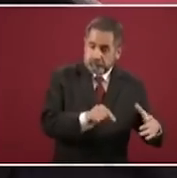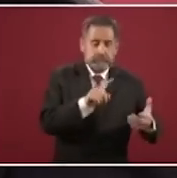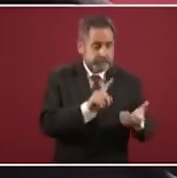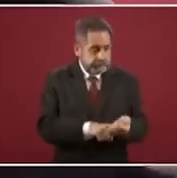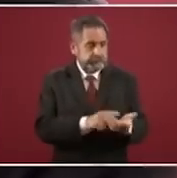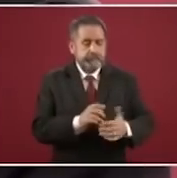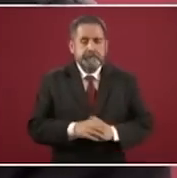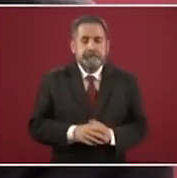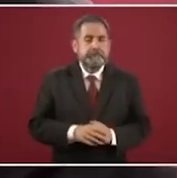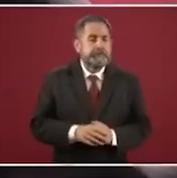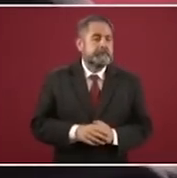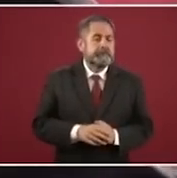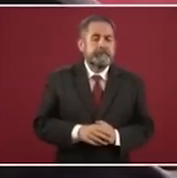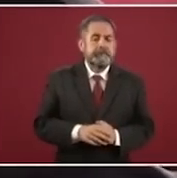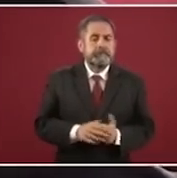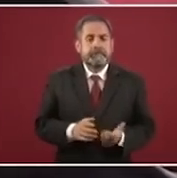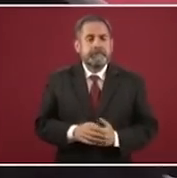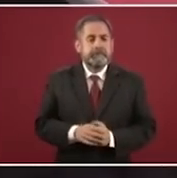de